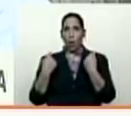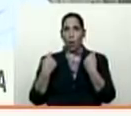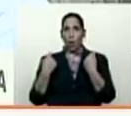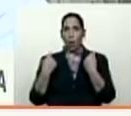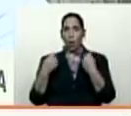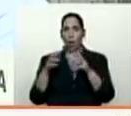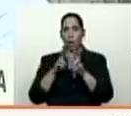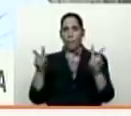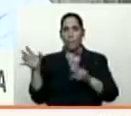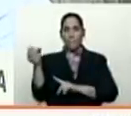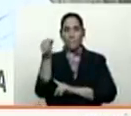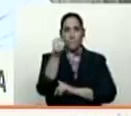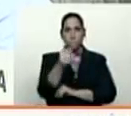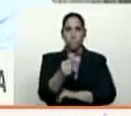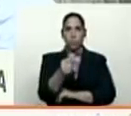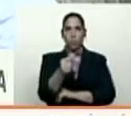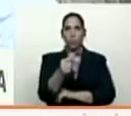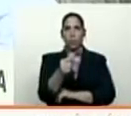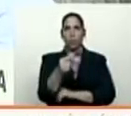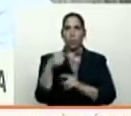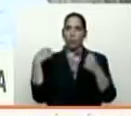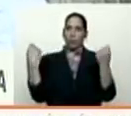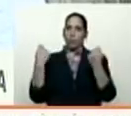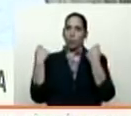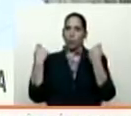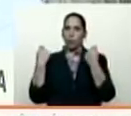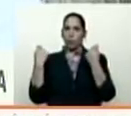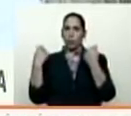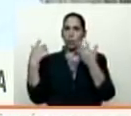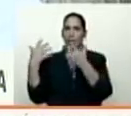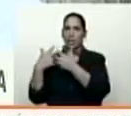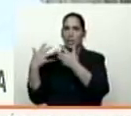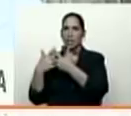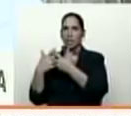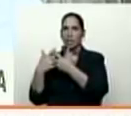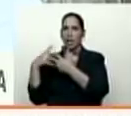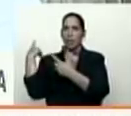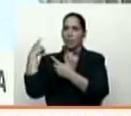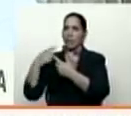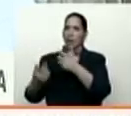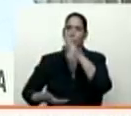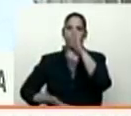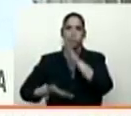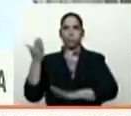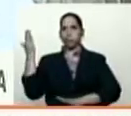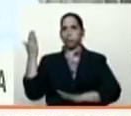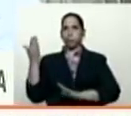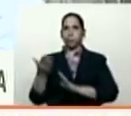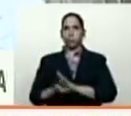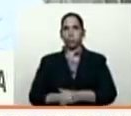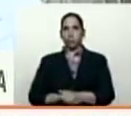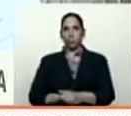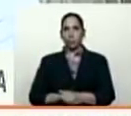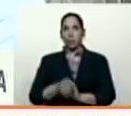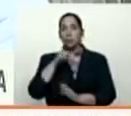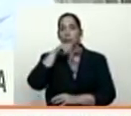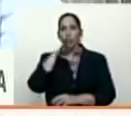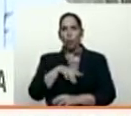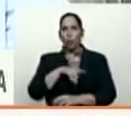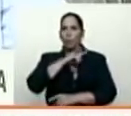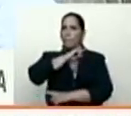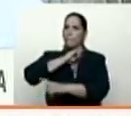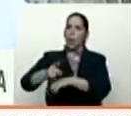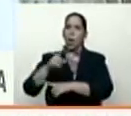la paz se impuso y los promotores de la guerra tuvieron que retirarse derrotados. La historia los juzgará.